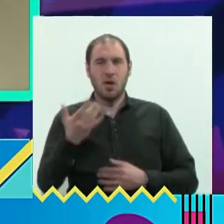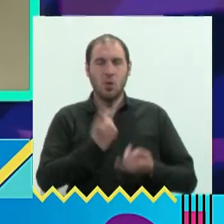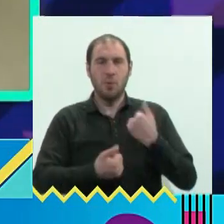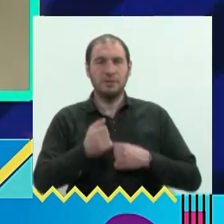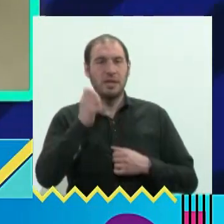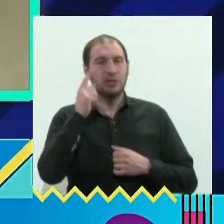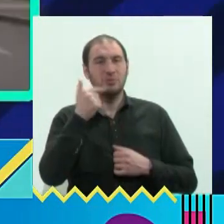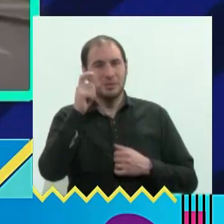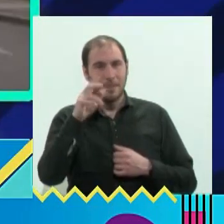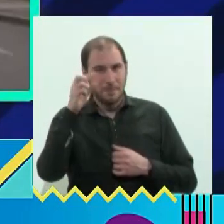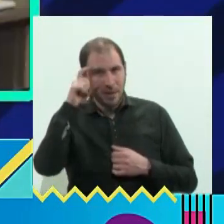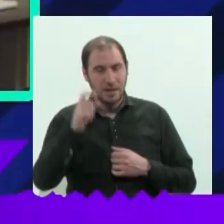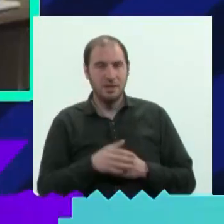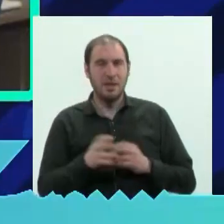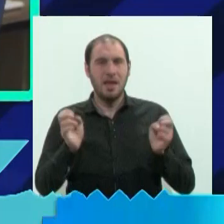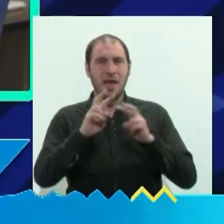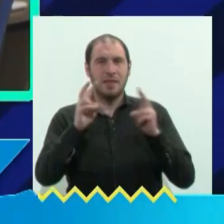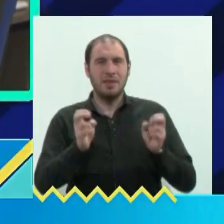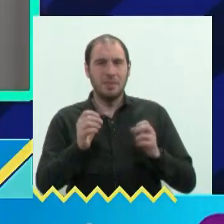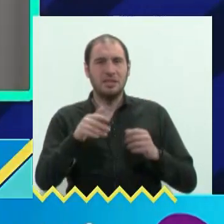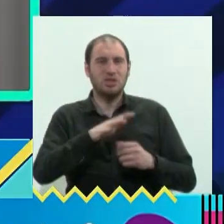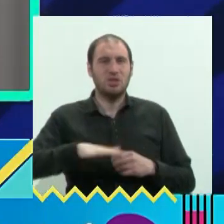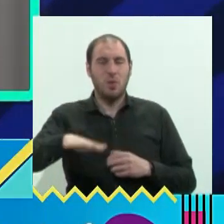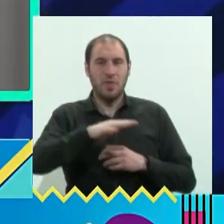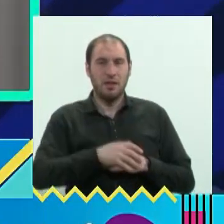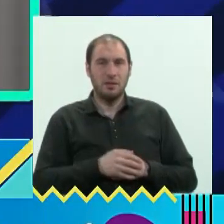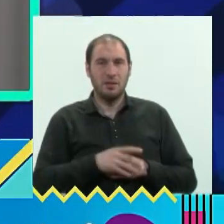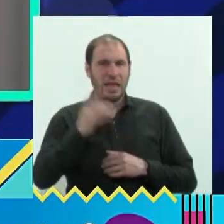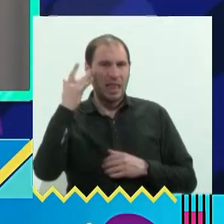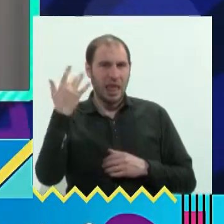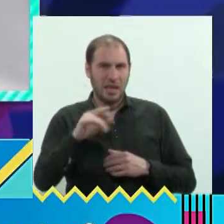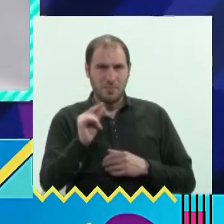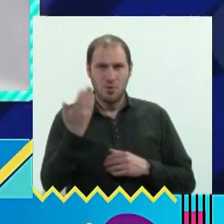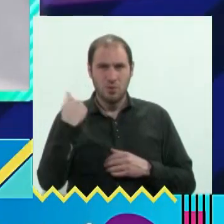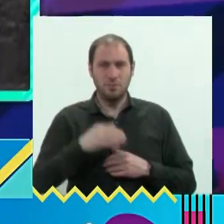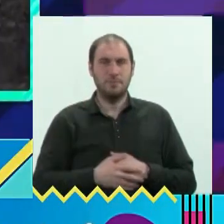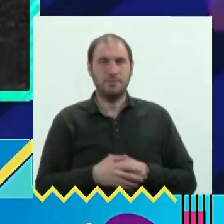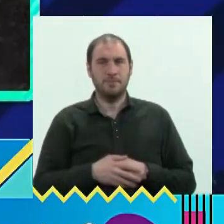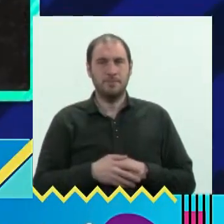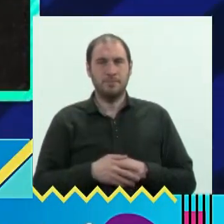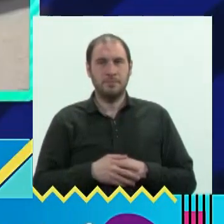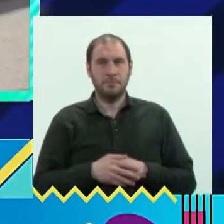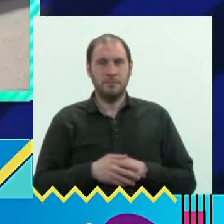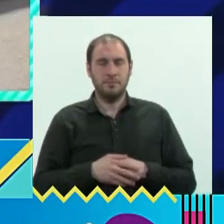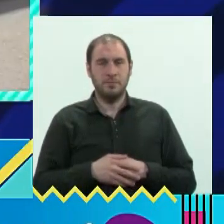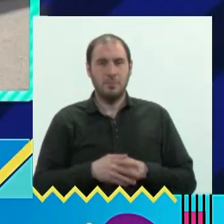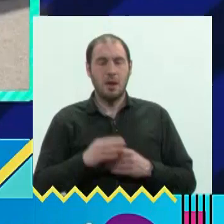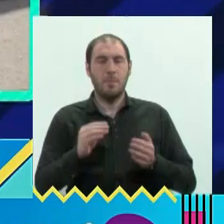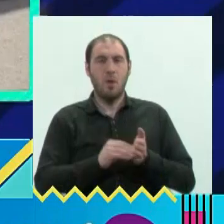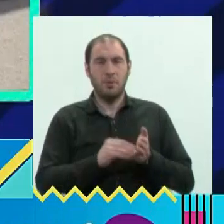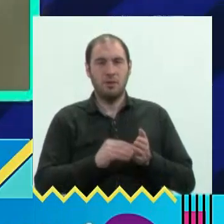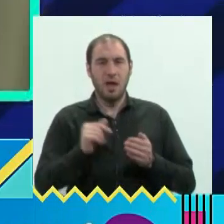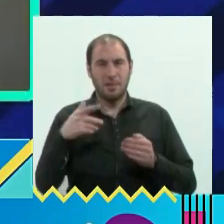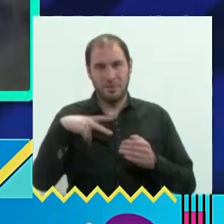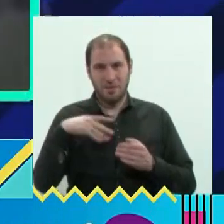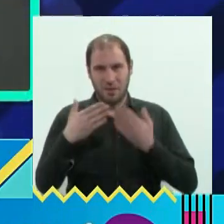Josep de las cuestiones de las ciudades, ¿no?, inteligentes hace un momento, entre el momento que estábamos fuera